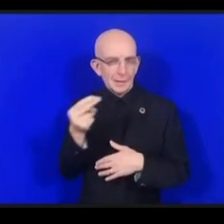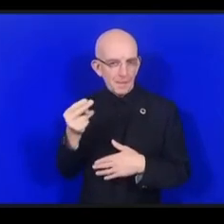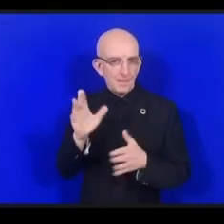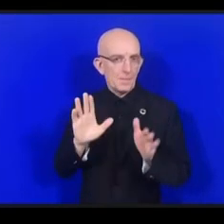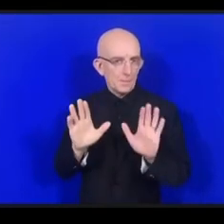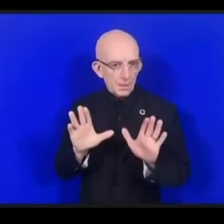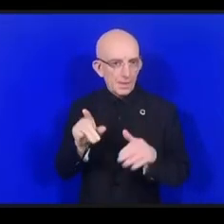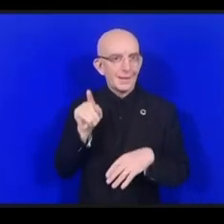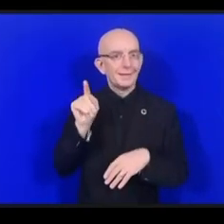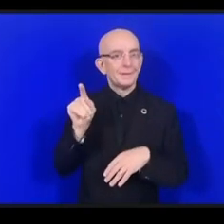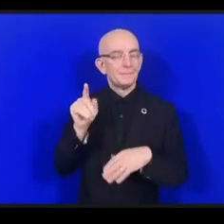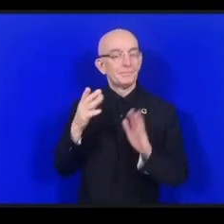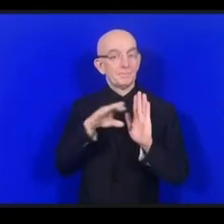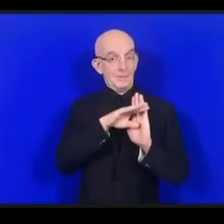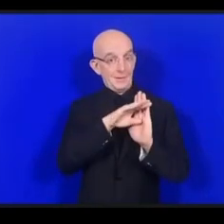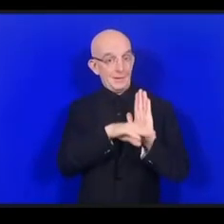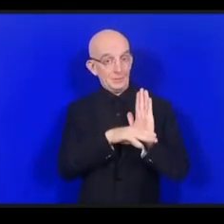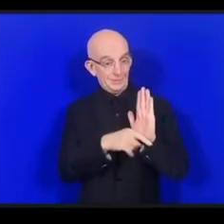a todos a que